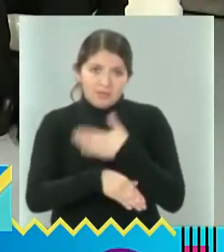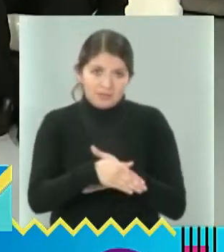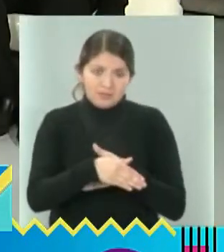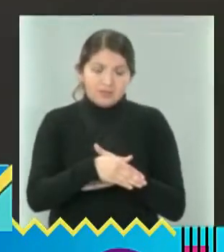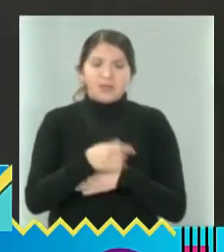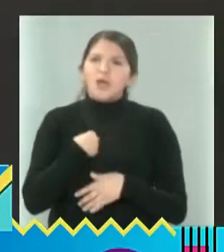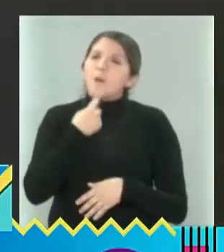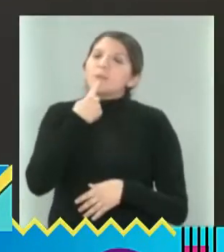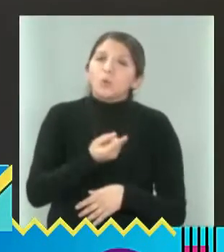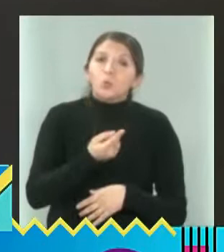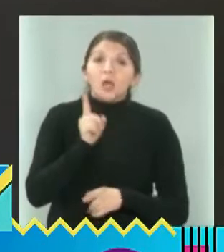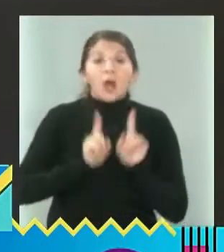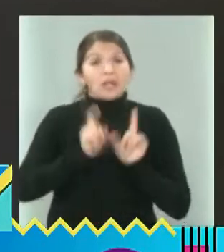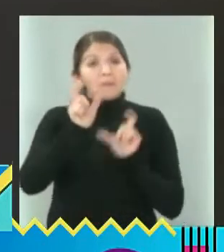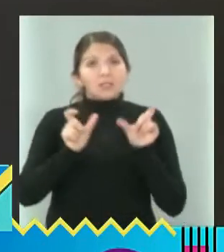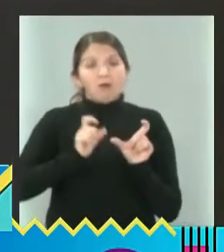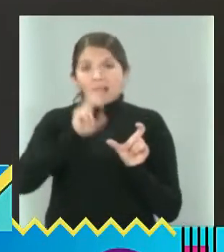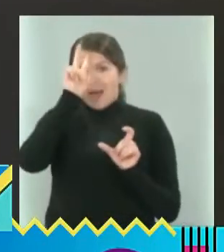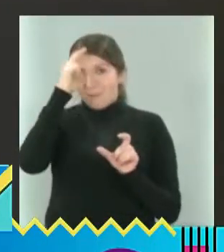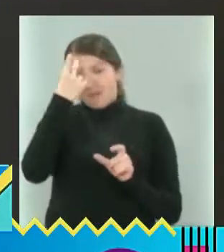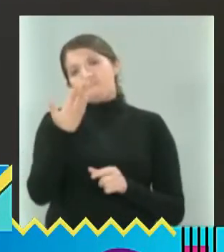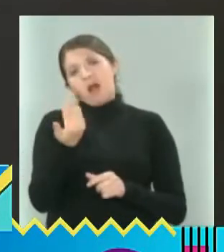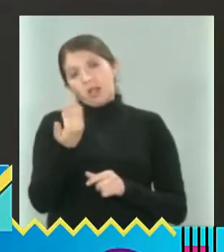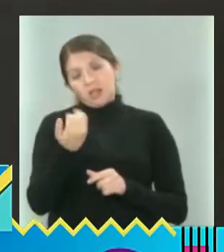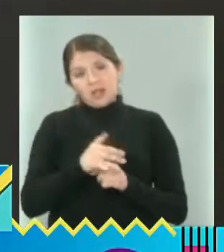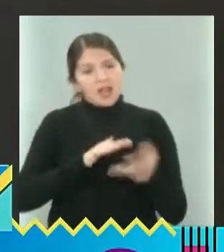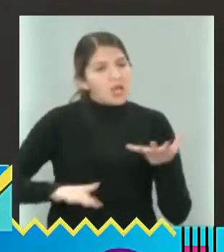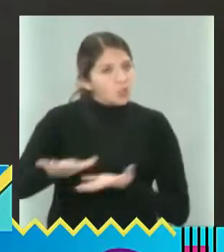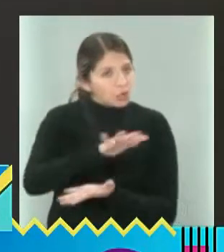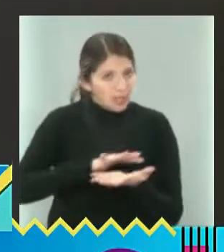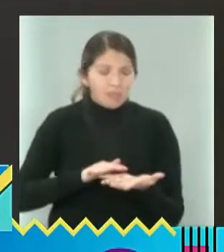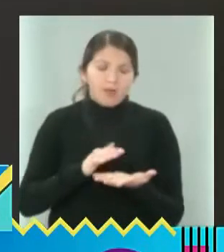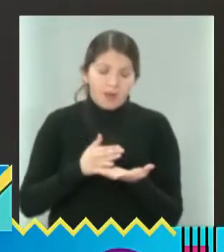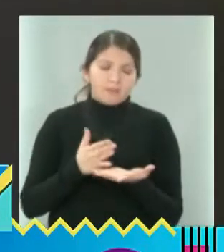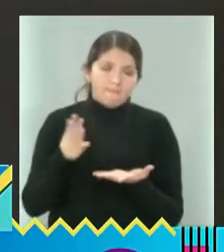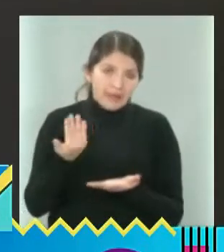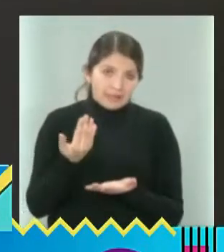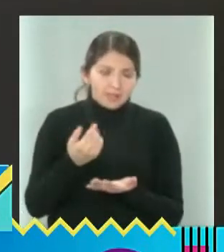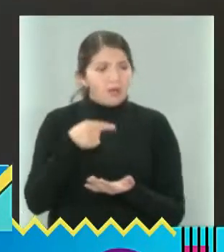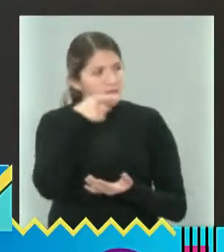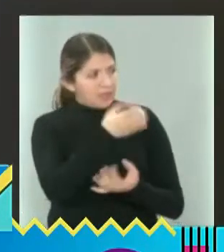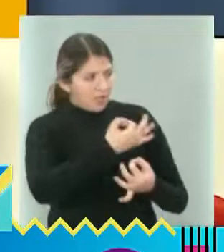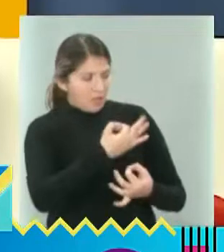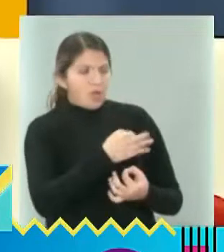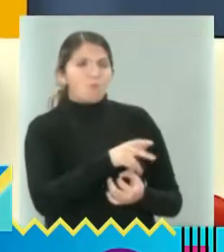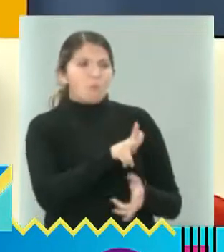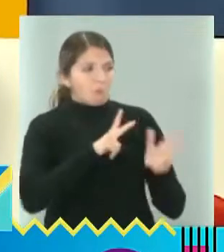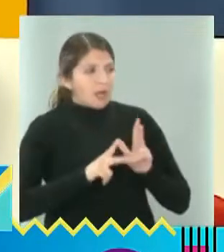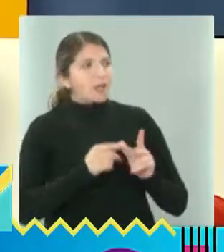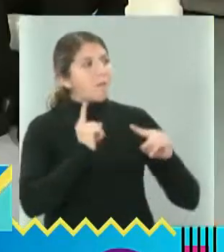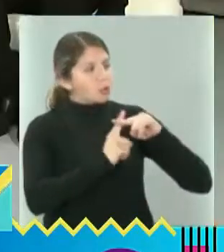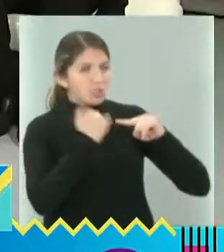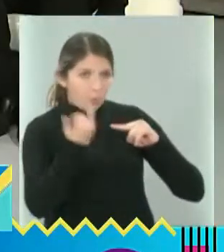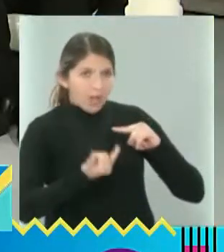formatear? Queda mucho por formatear en la sociedad en general. Digo, está buenísimo todo el balance que haces vos en todos esos puntos, en esos